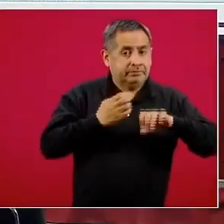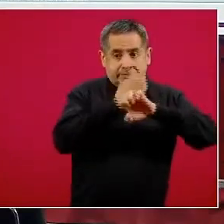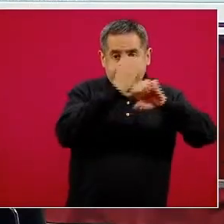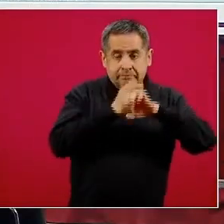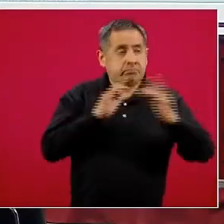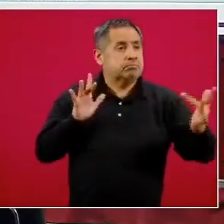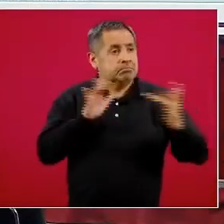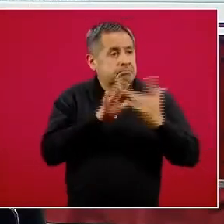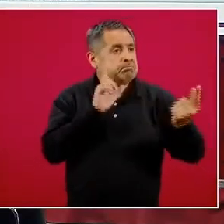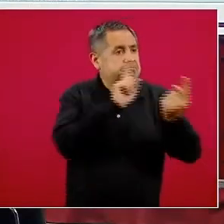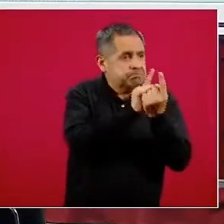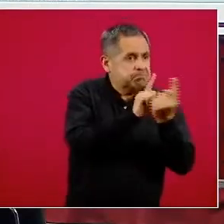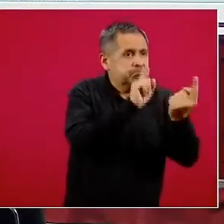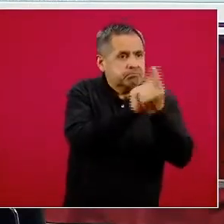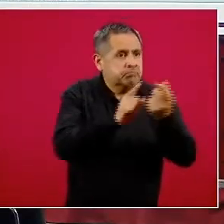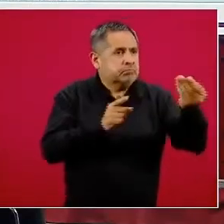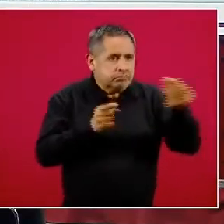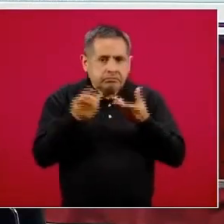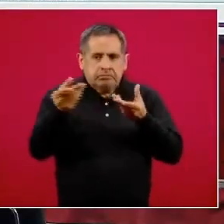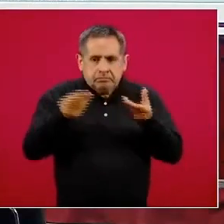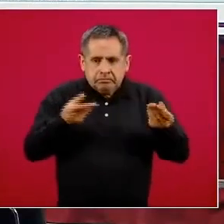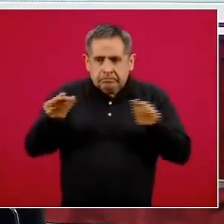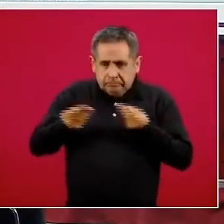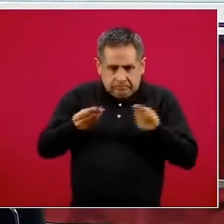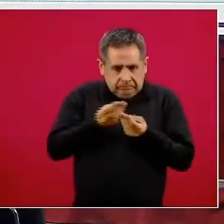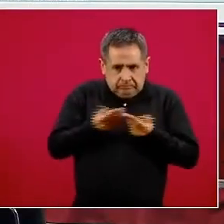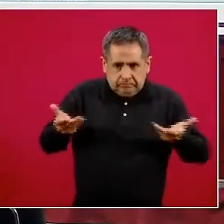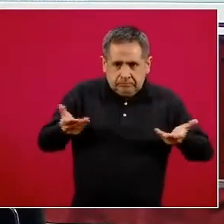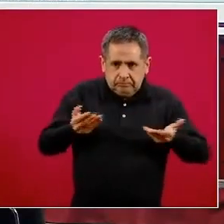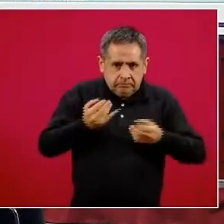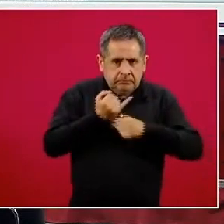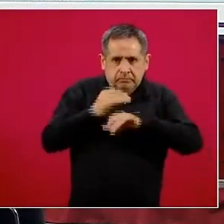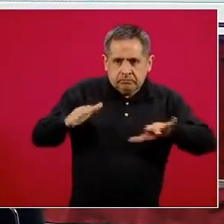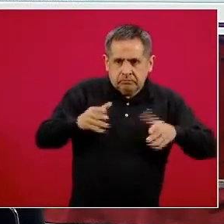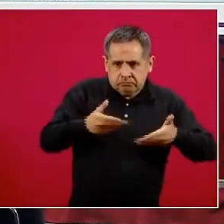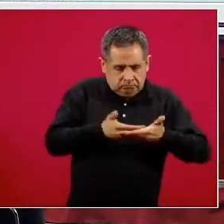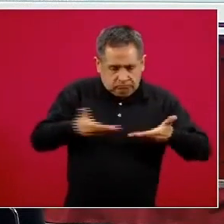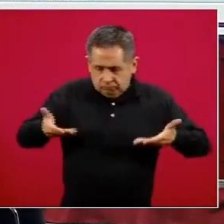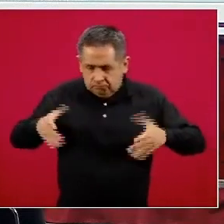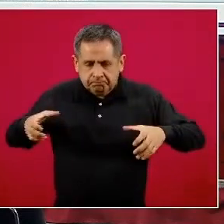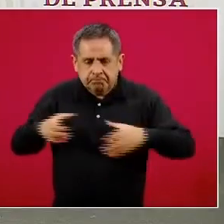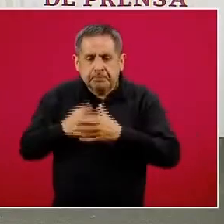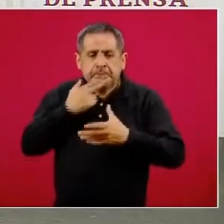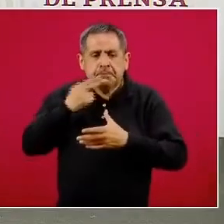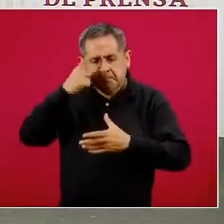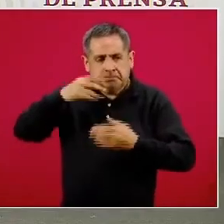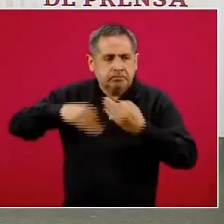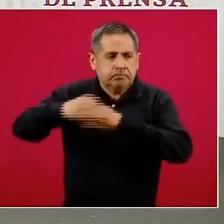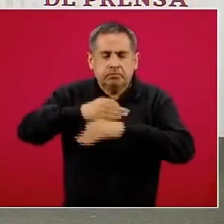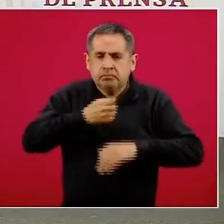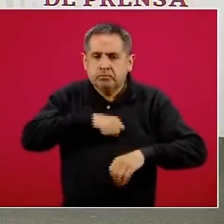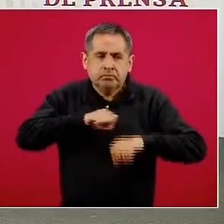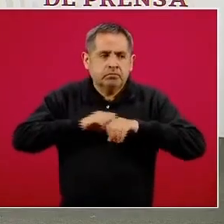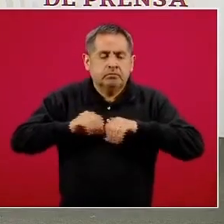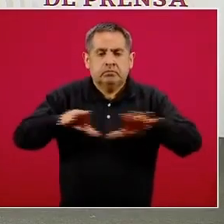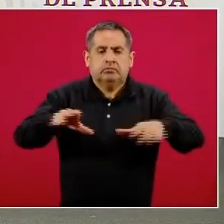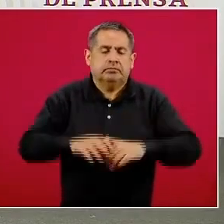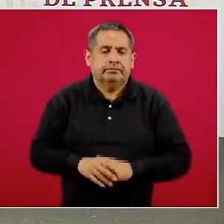quienes también recolectamos información que puede ser de interés para la salud pública. La que sigue.